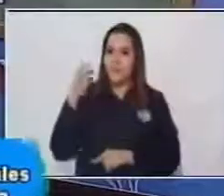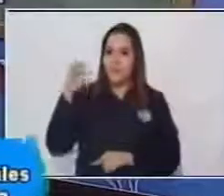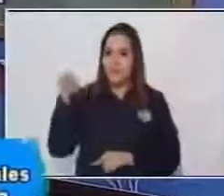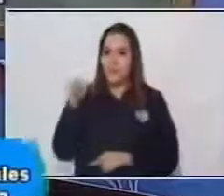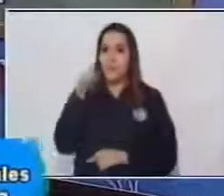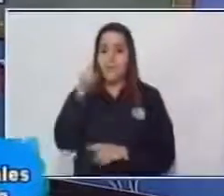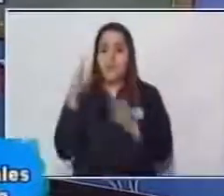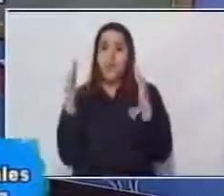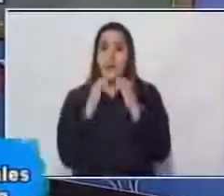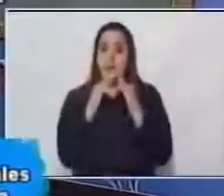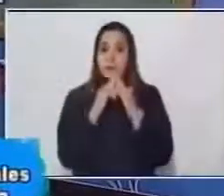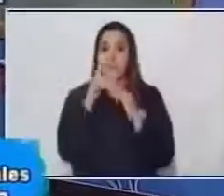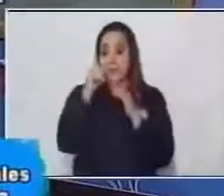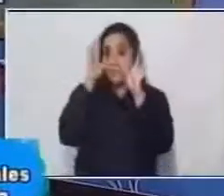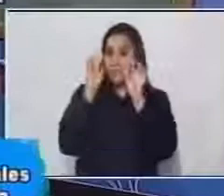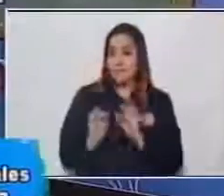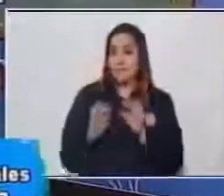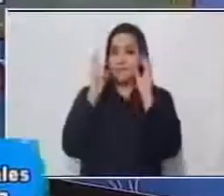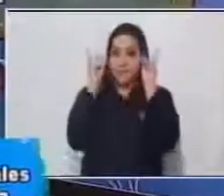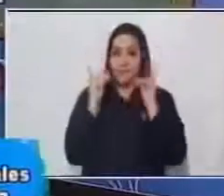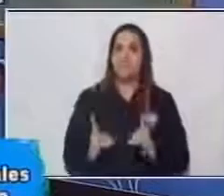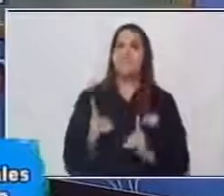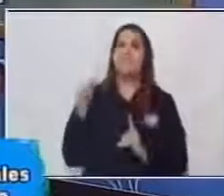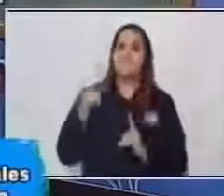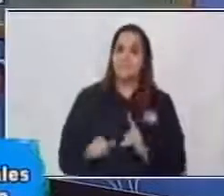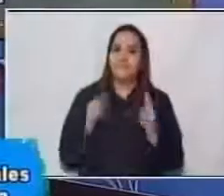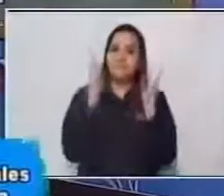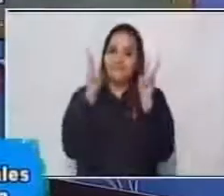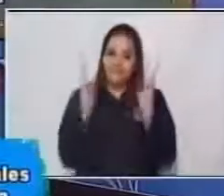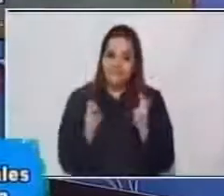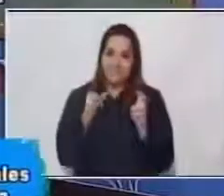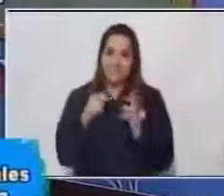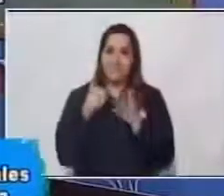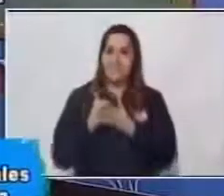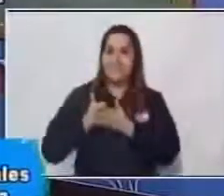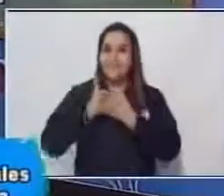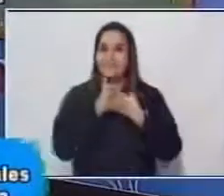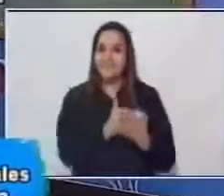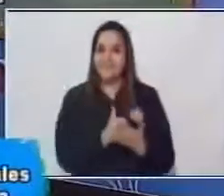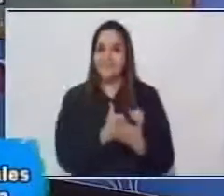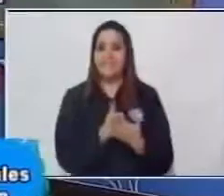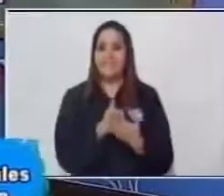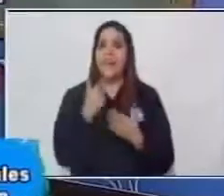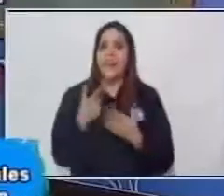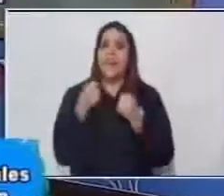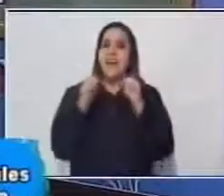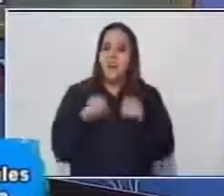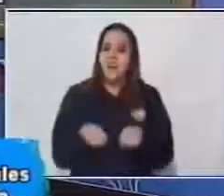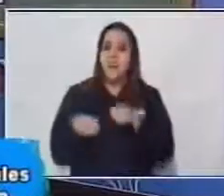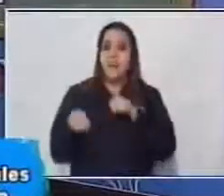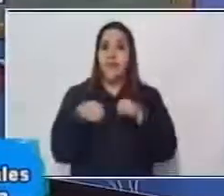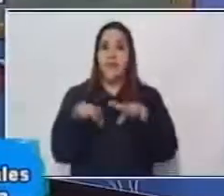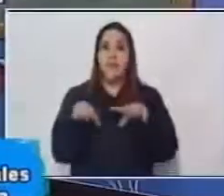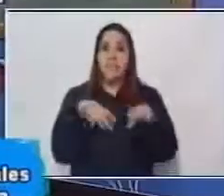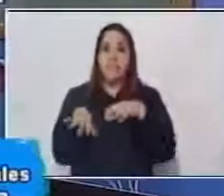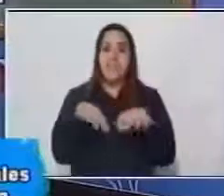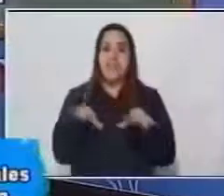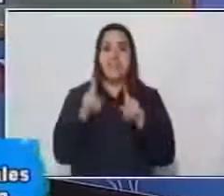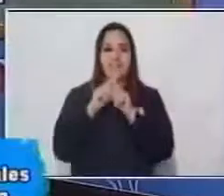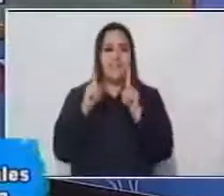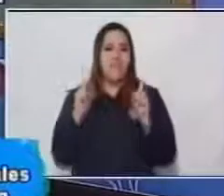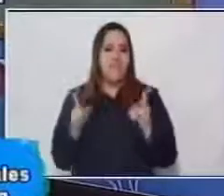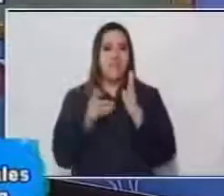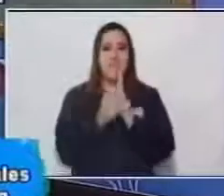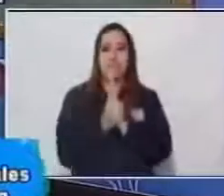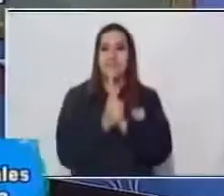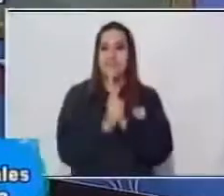casa hay alguna persona con discapacidad, este tema les ayudará a ejercitar habilidades y destrezas, como